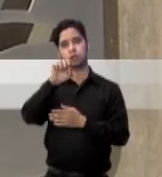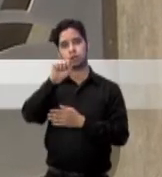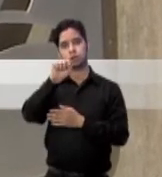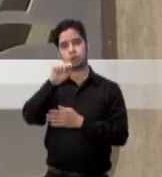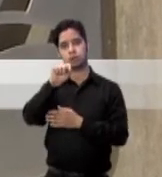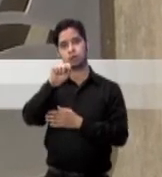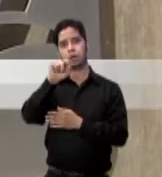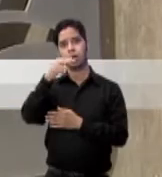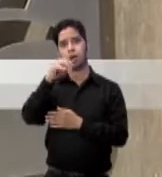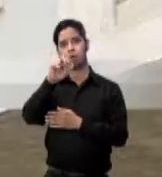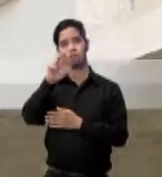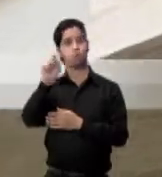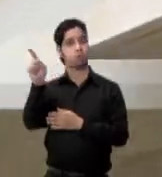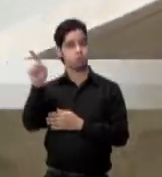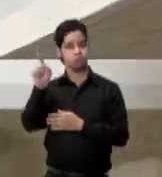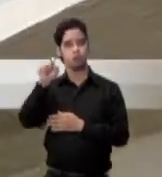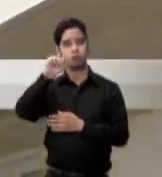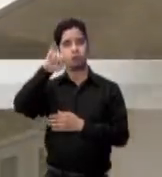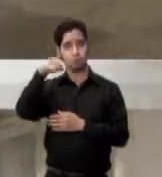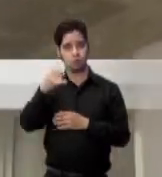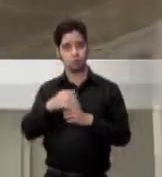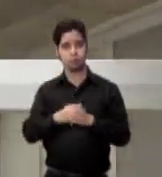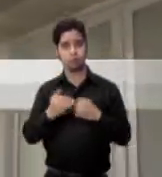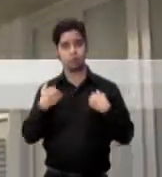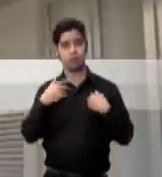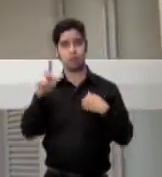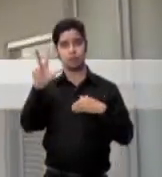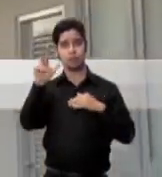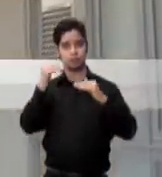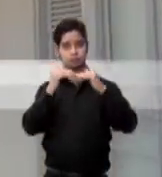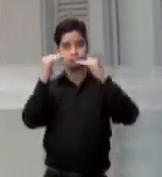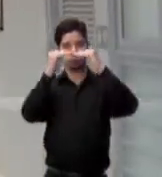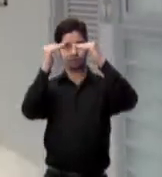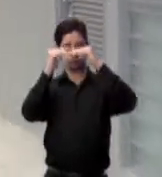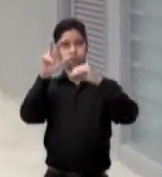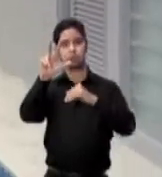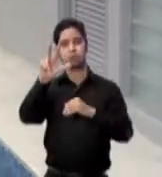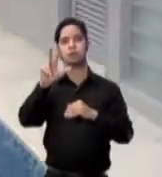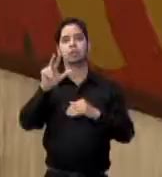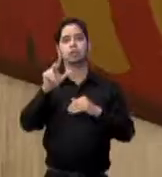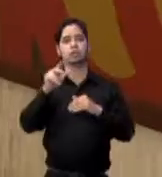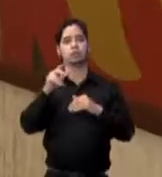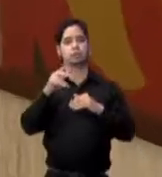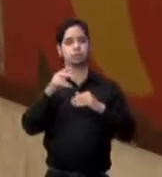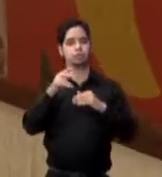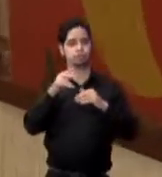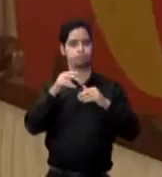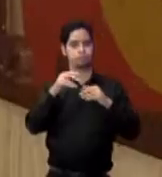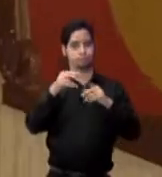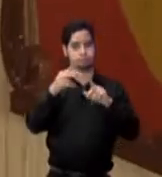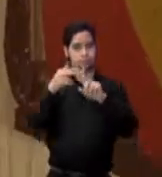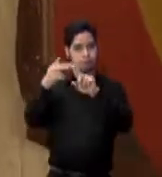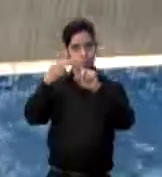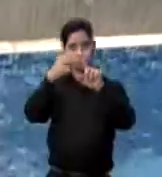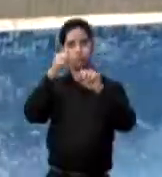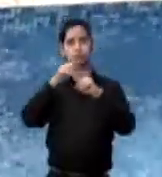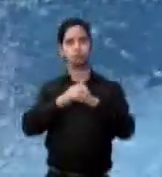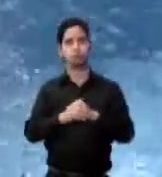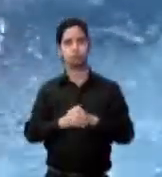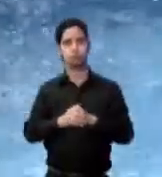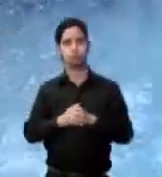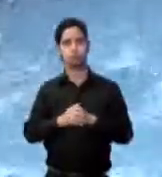área Ocean Park en San Juan, cuenta con 3 niveles, 13 habitaciones, se levanta en unos 300 metros de terreno